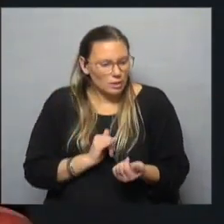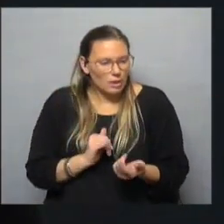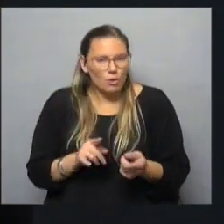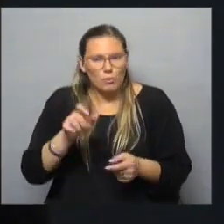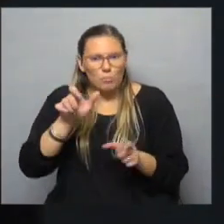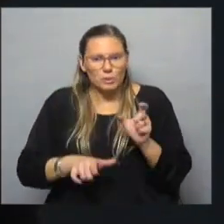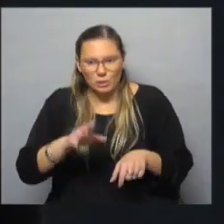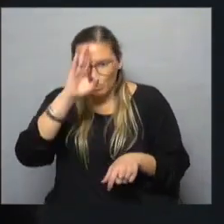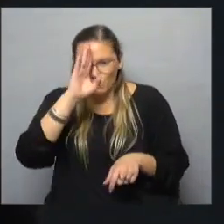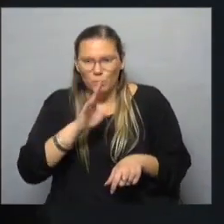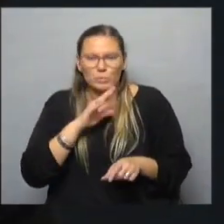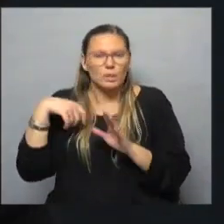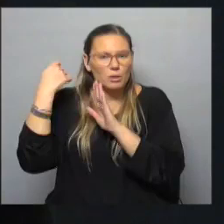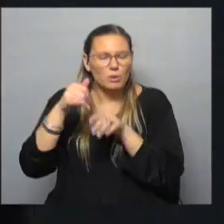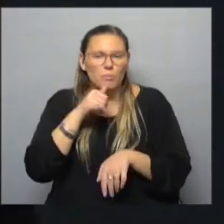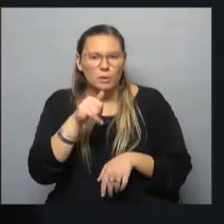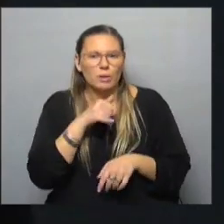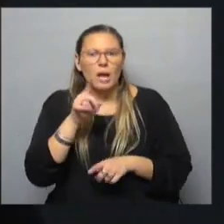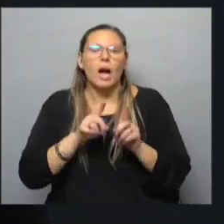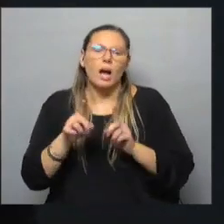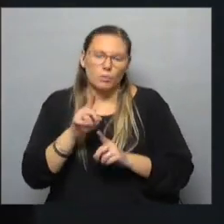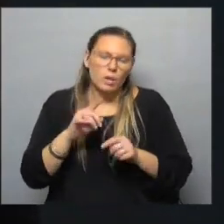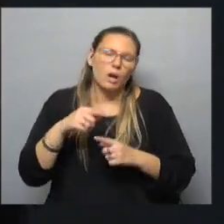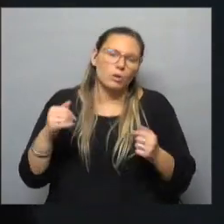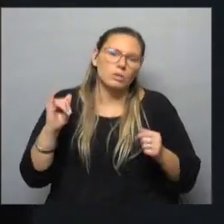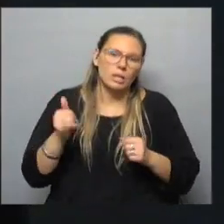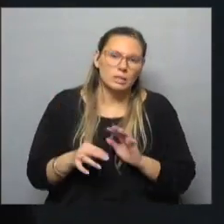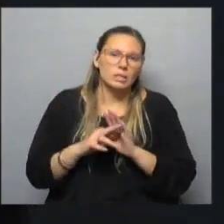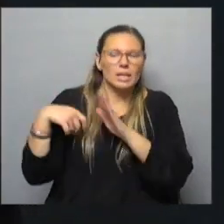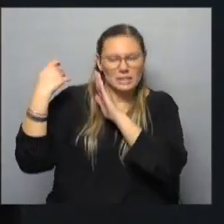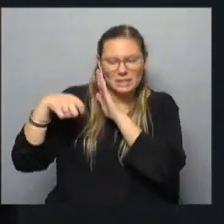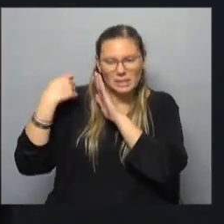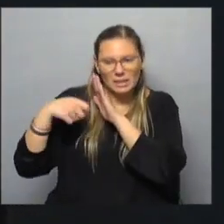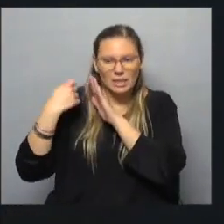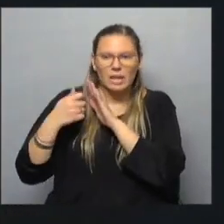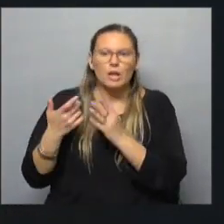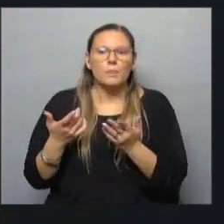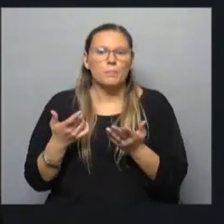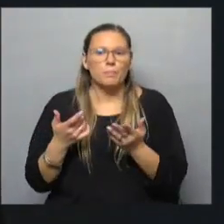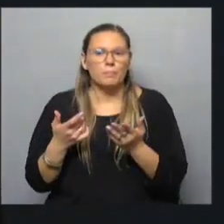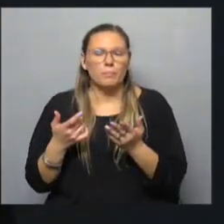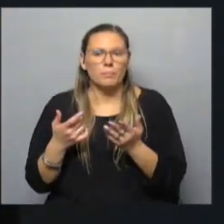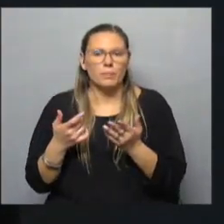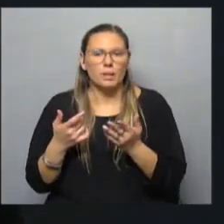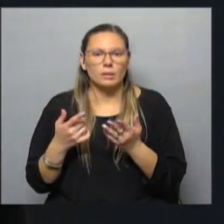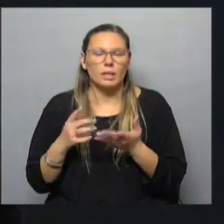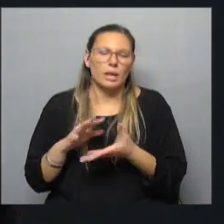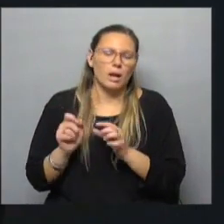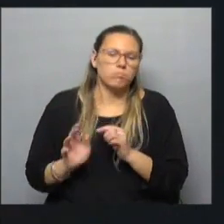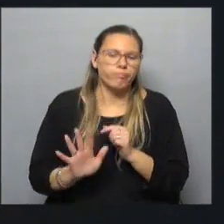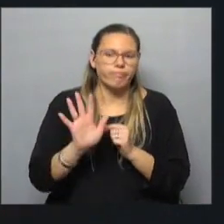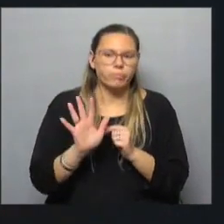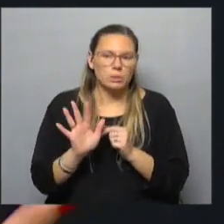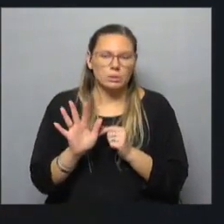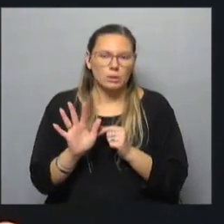personas hipoacúsicas en una película. Que si bien hay ciertas representaciones cinematográficas, de la condición,